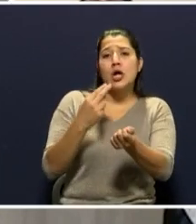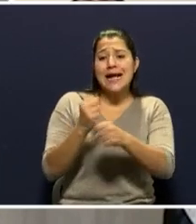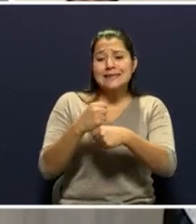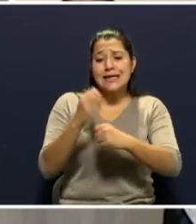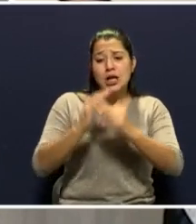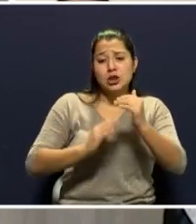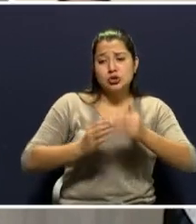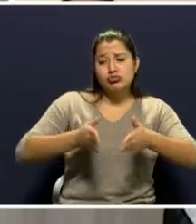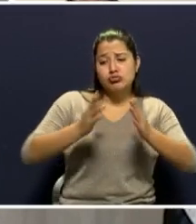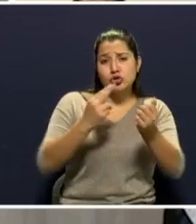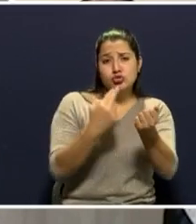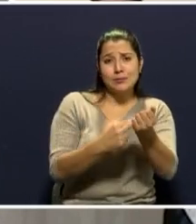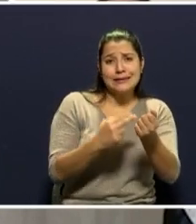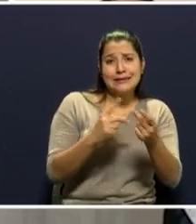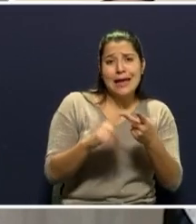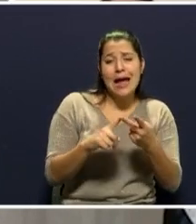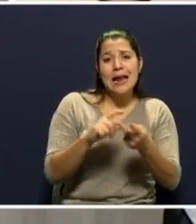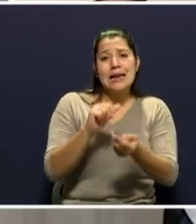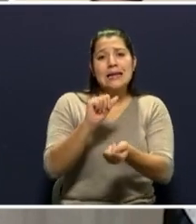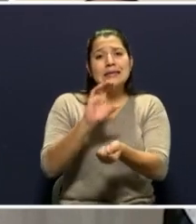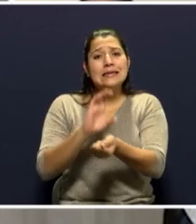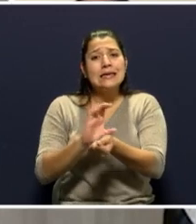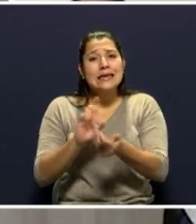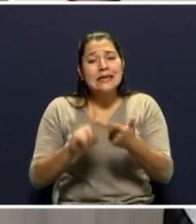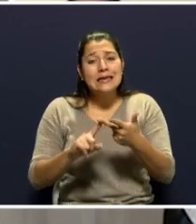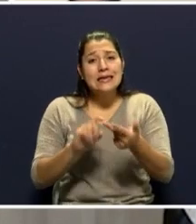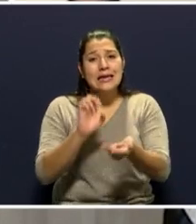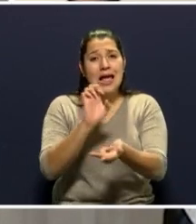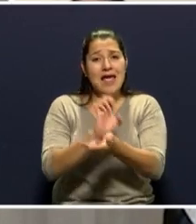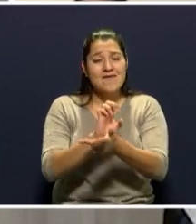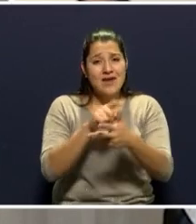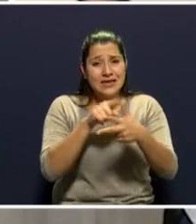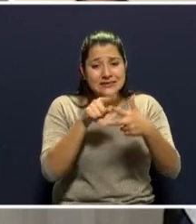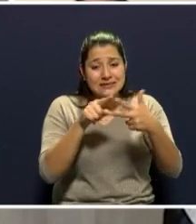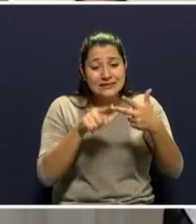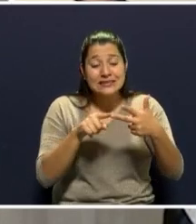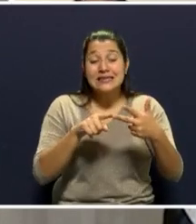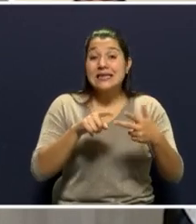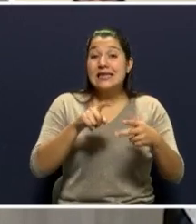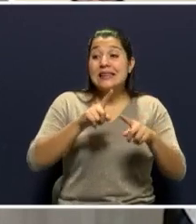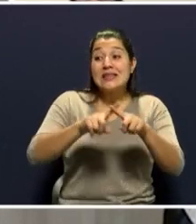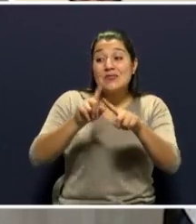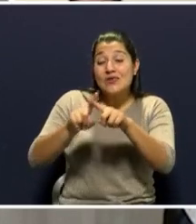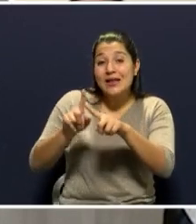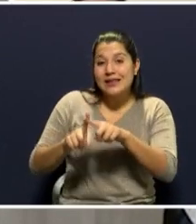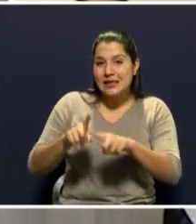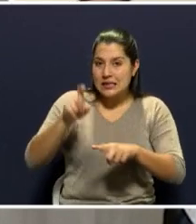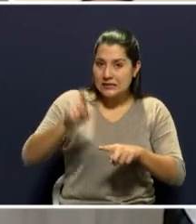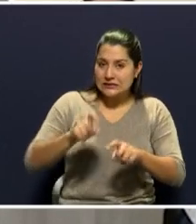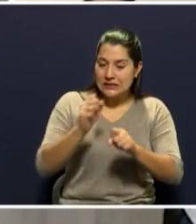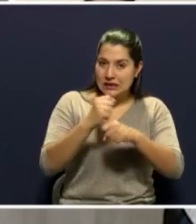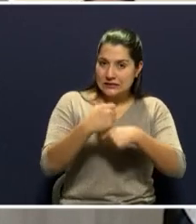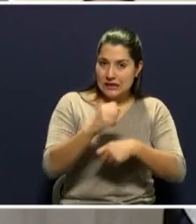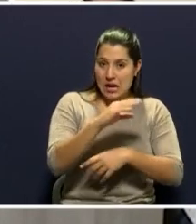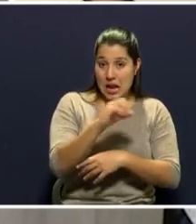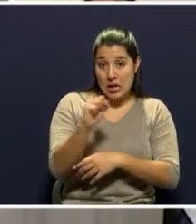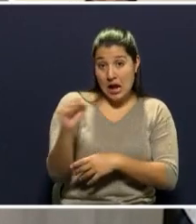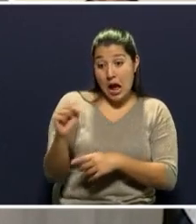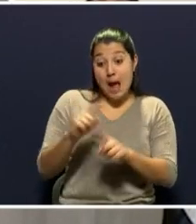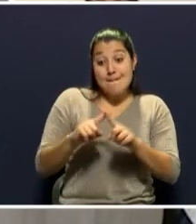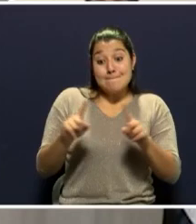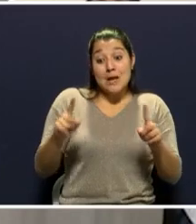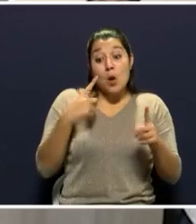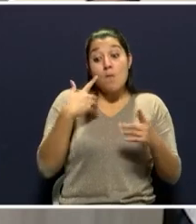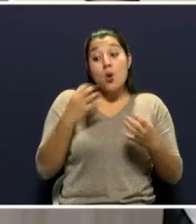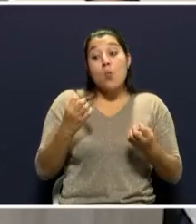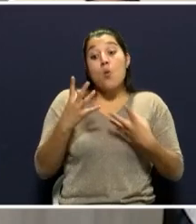de OAIS y diferente tipo de infraestructura que se requiere hacer dentro de la caja y donde ha habido un rezago por muchos años